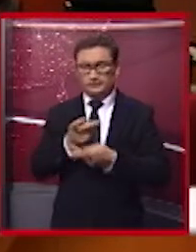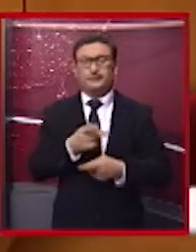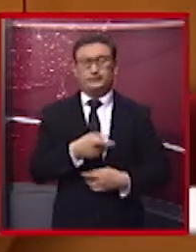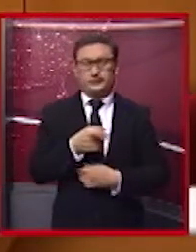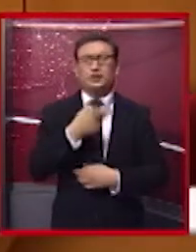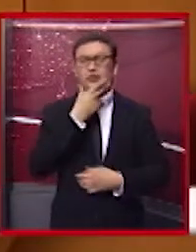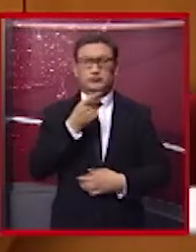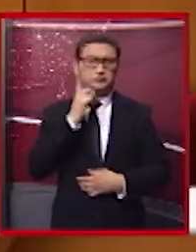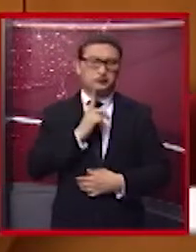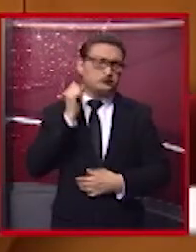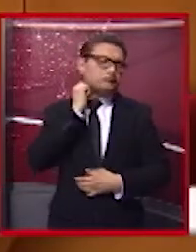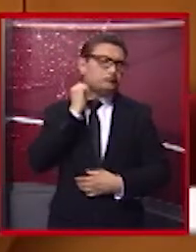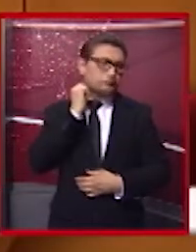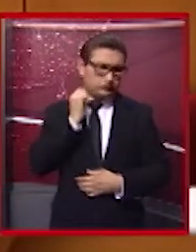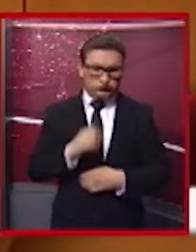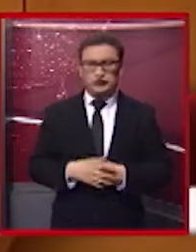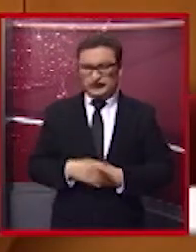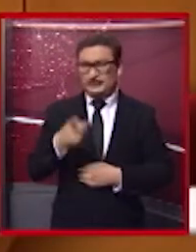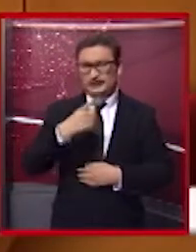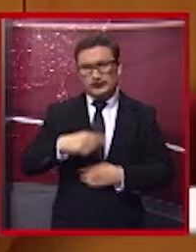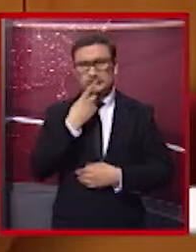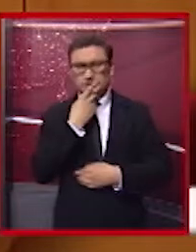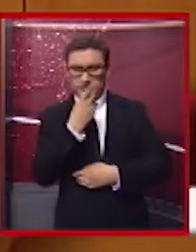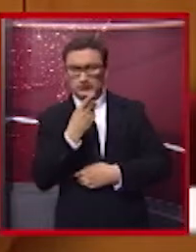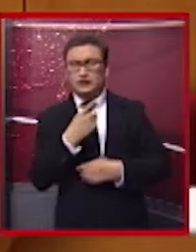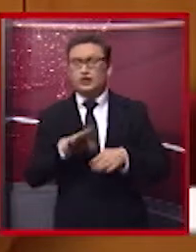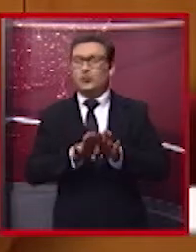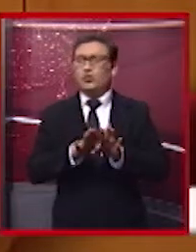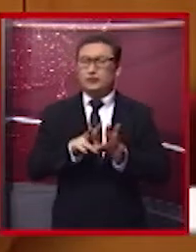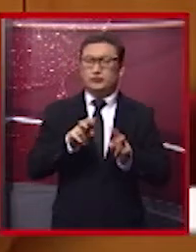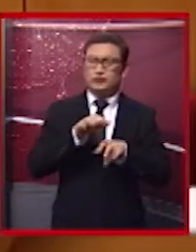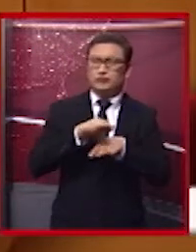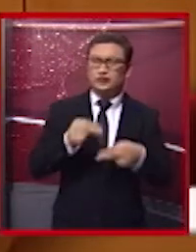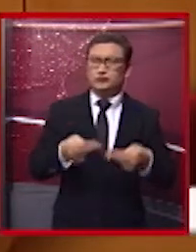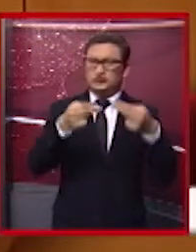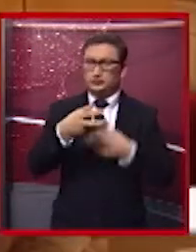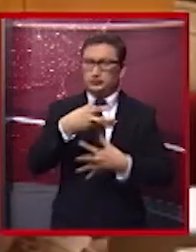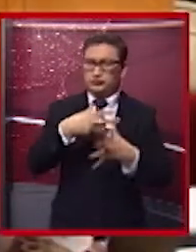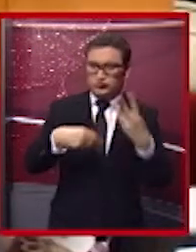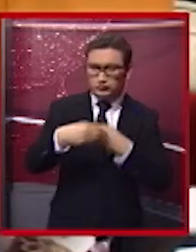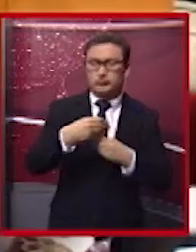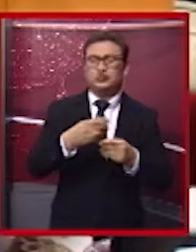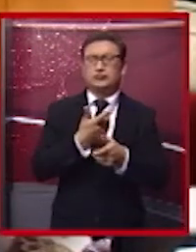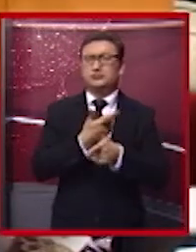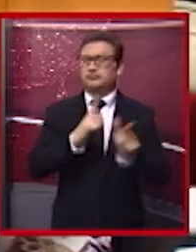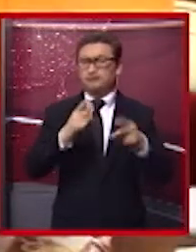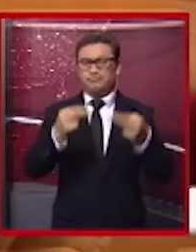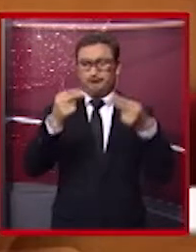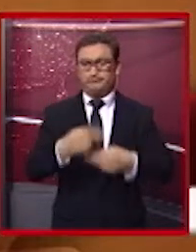y los legisladores, en primer lugar, a propósito de la renegociación del Tratado de Libre Comercio.